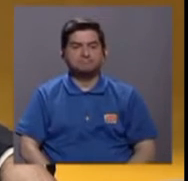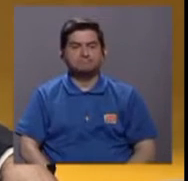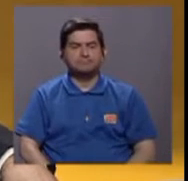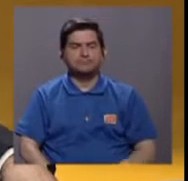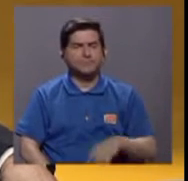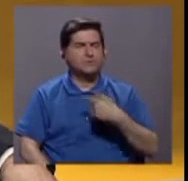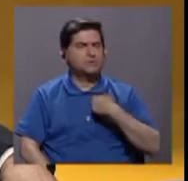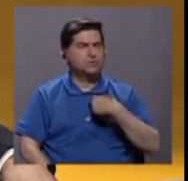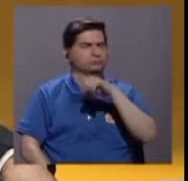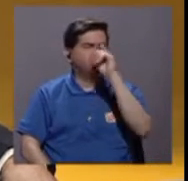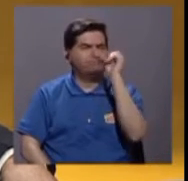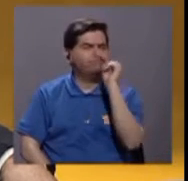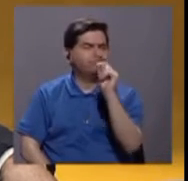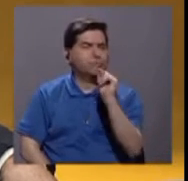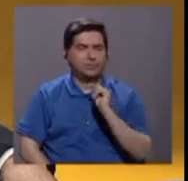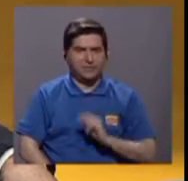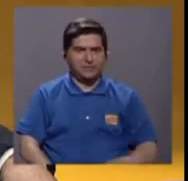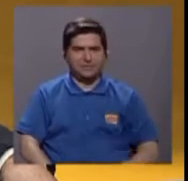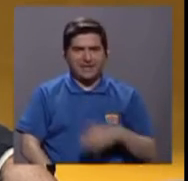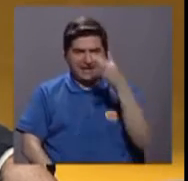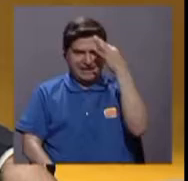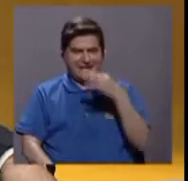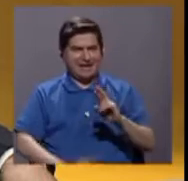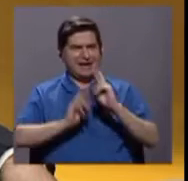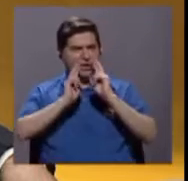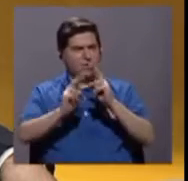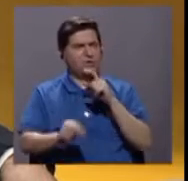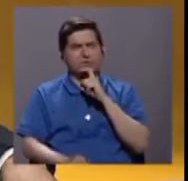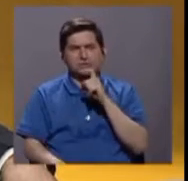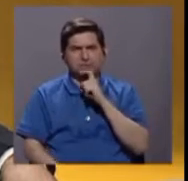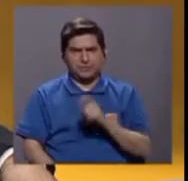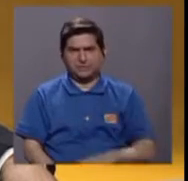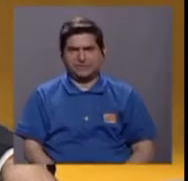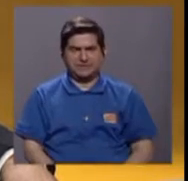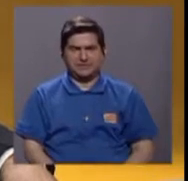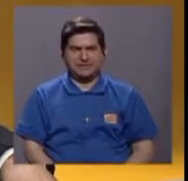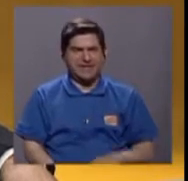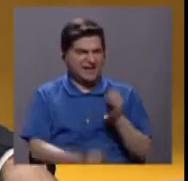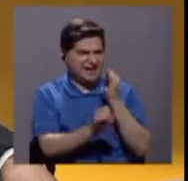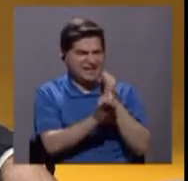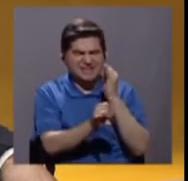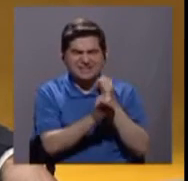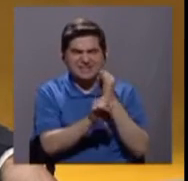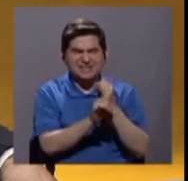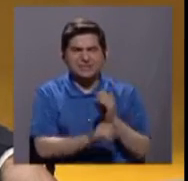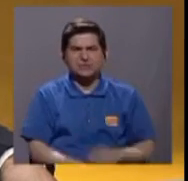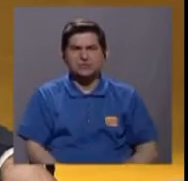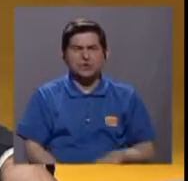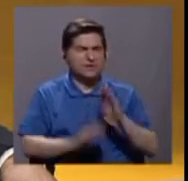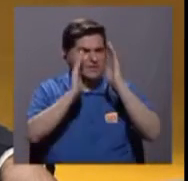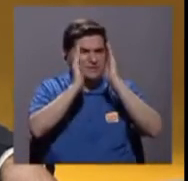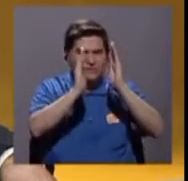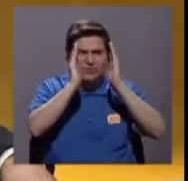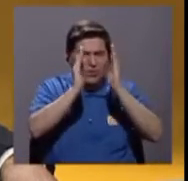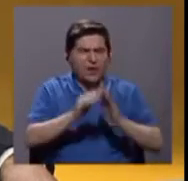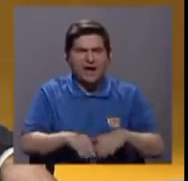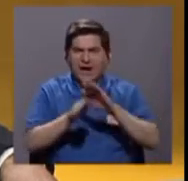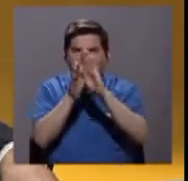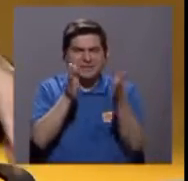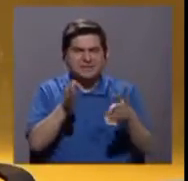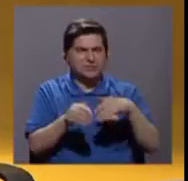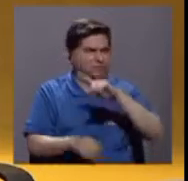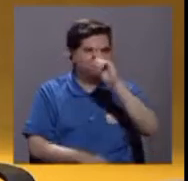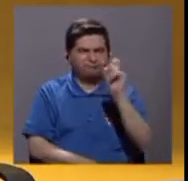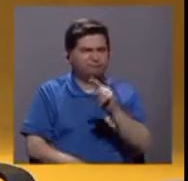no le voy a preguntar, porque creo que es una respuesta muy difícil, ¿por qué las instituciones no le hacen caso a la Contraloría? Pero no le voy a preguntar